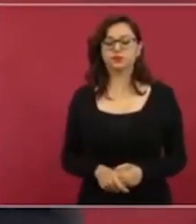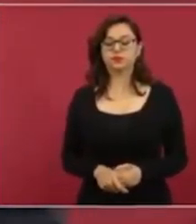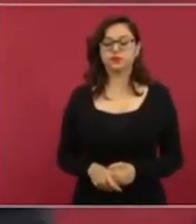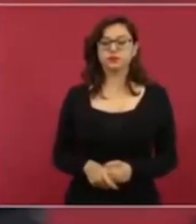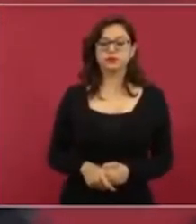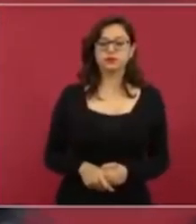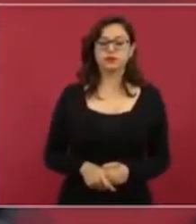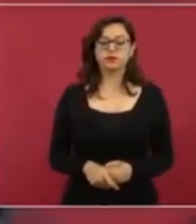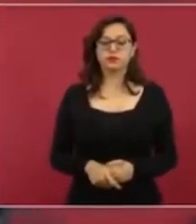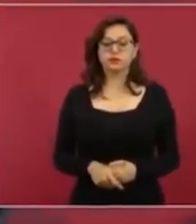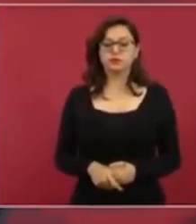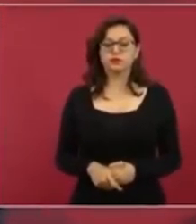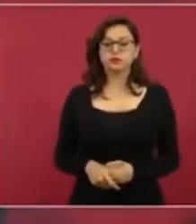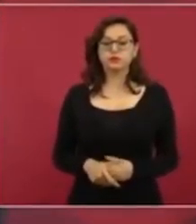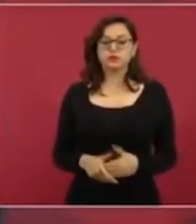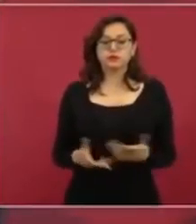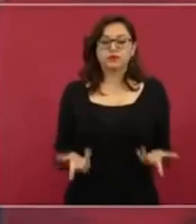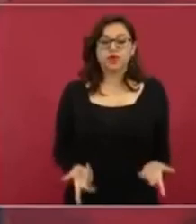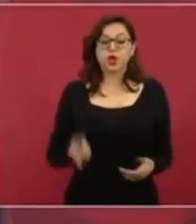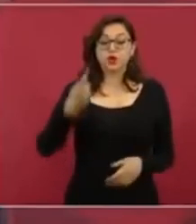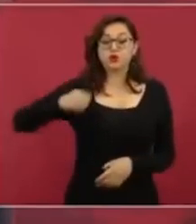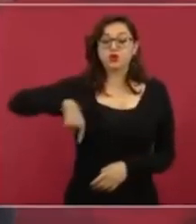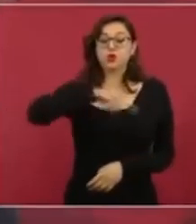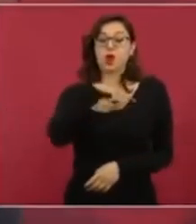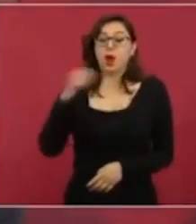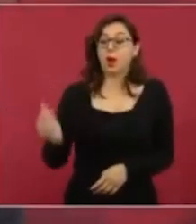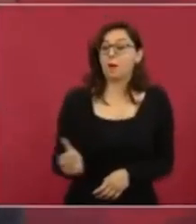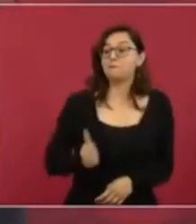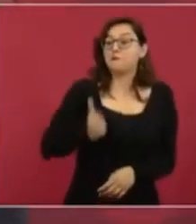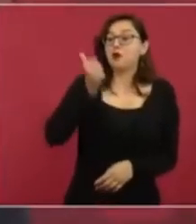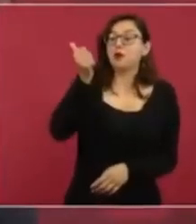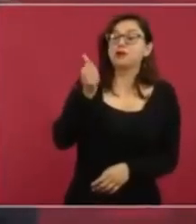caer en un protagonismo